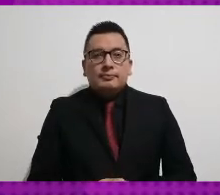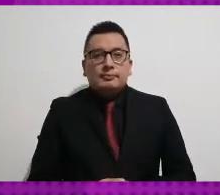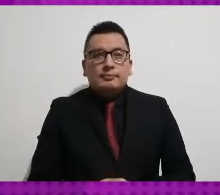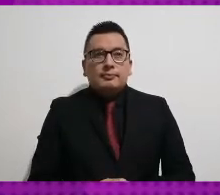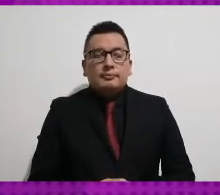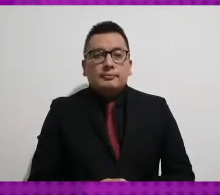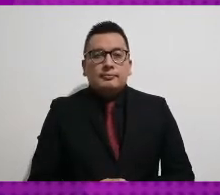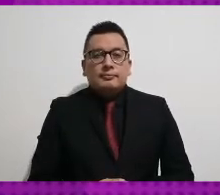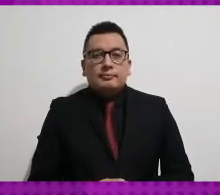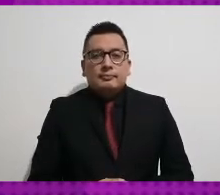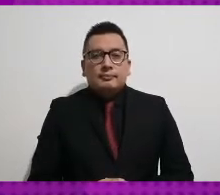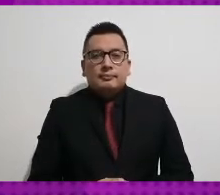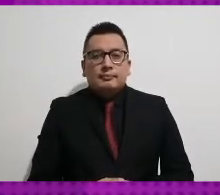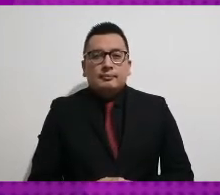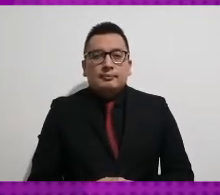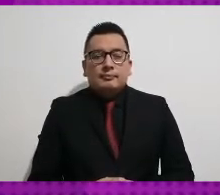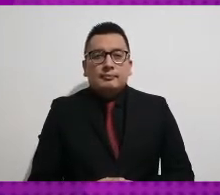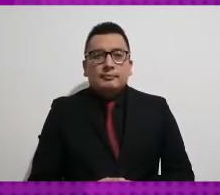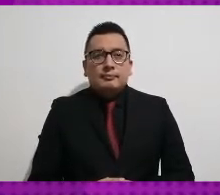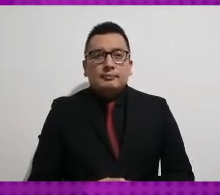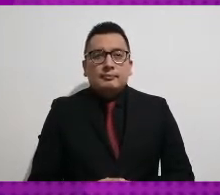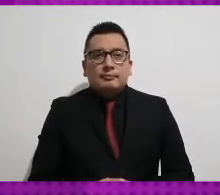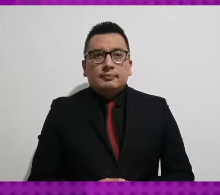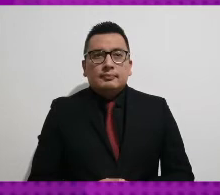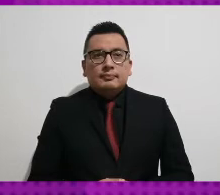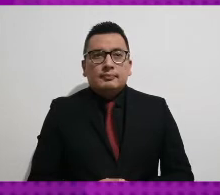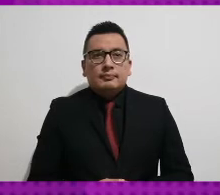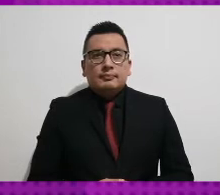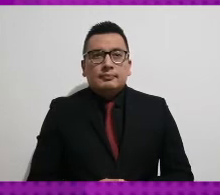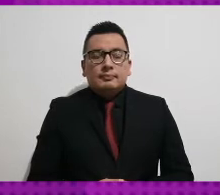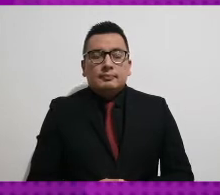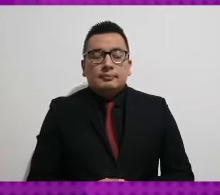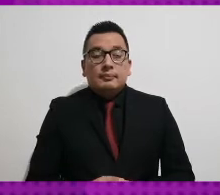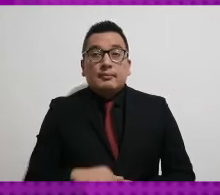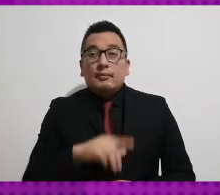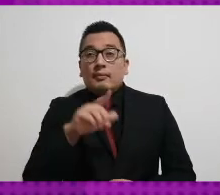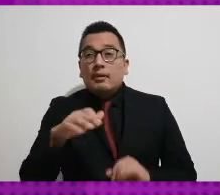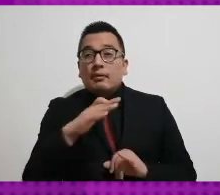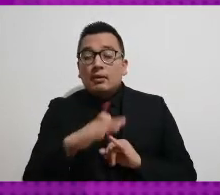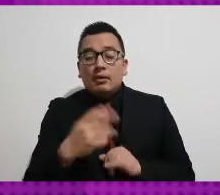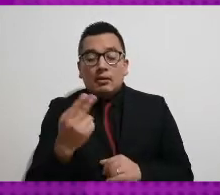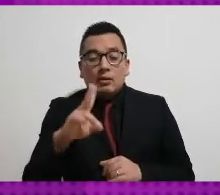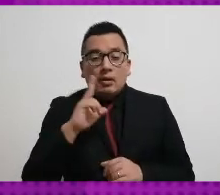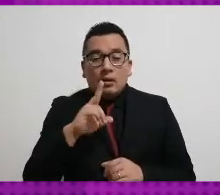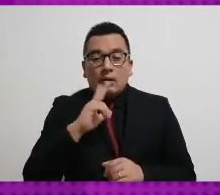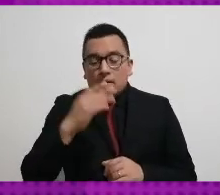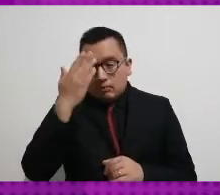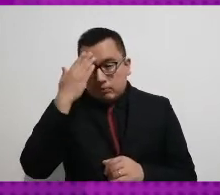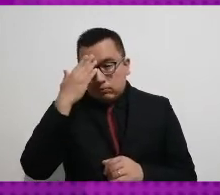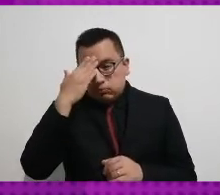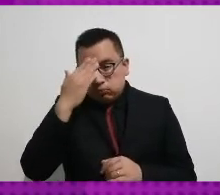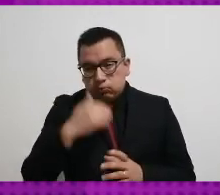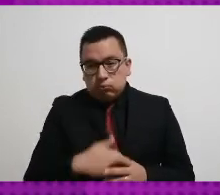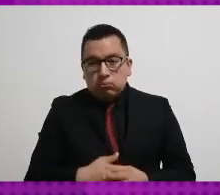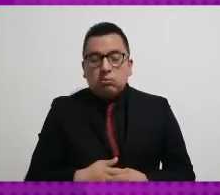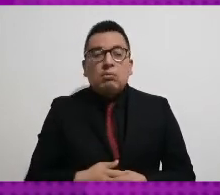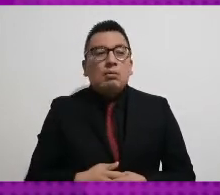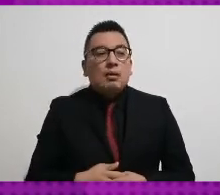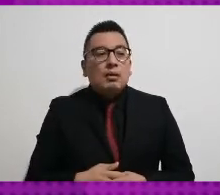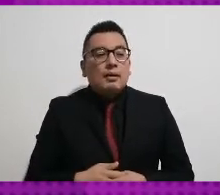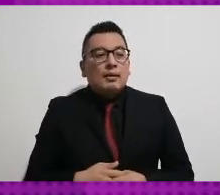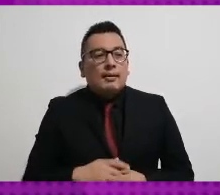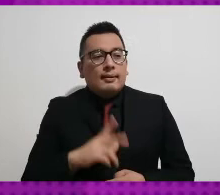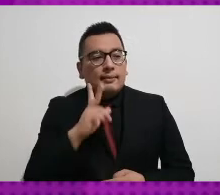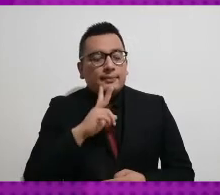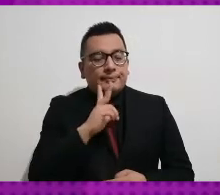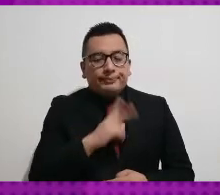Por último, que los presupuestos y programas se ejerzan de acuerdo con lo que establece, ya mencionaba, el